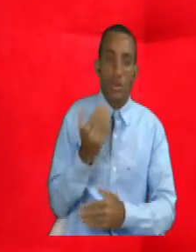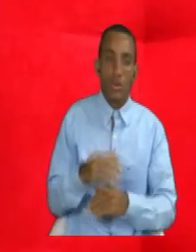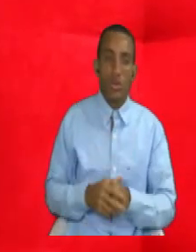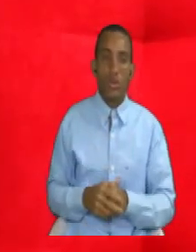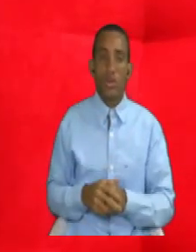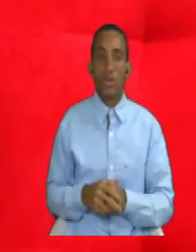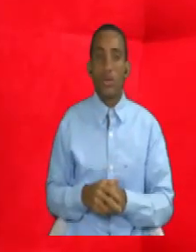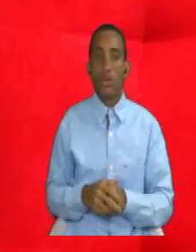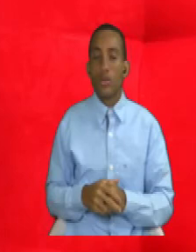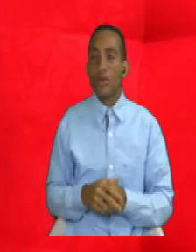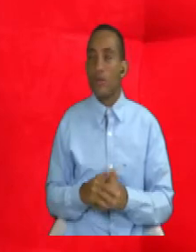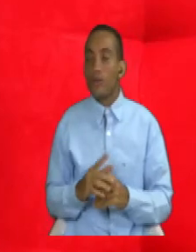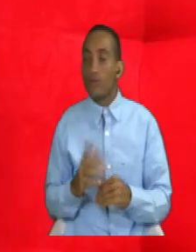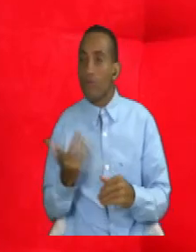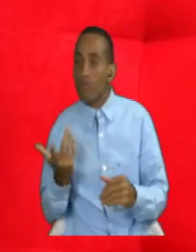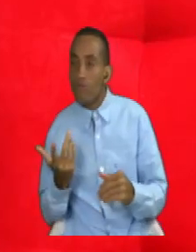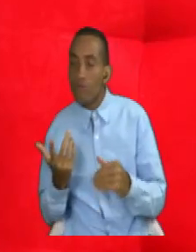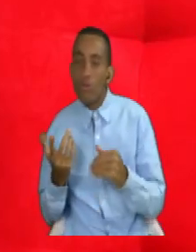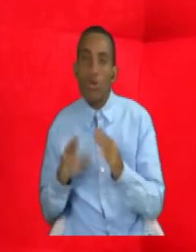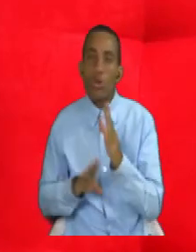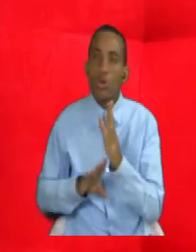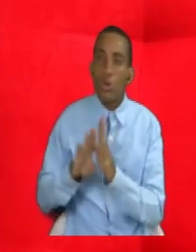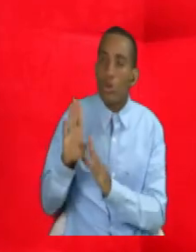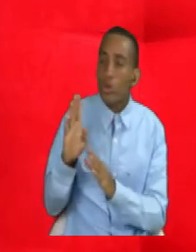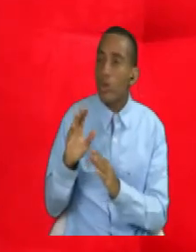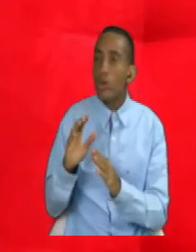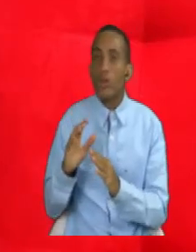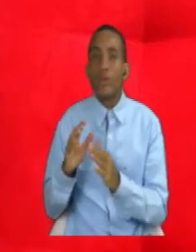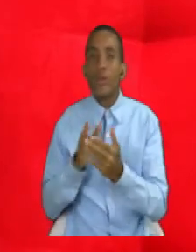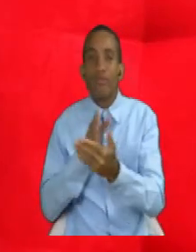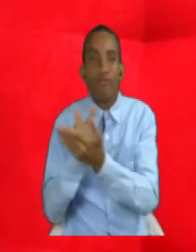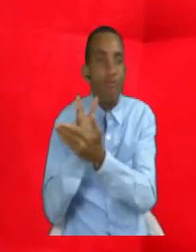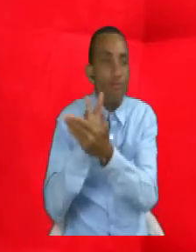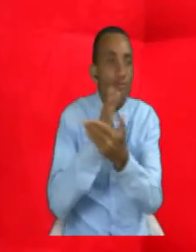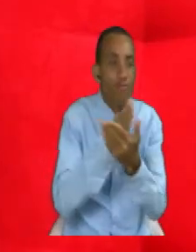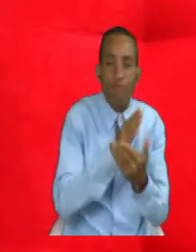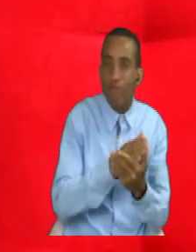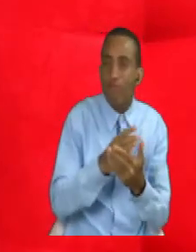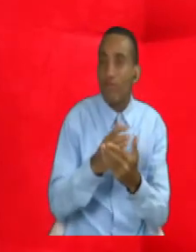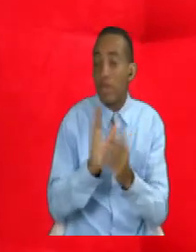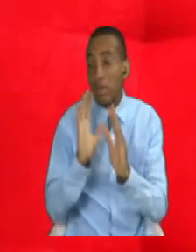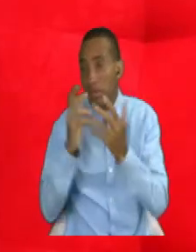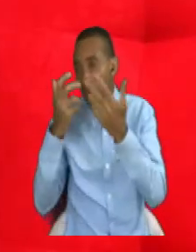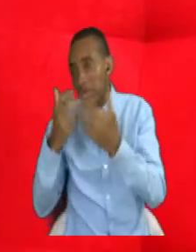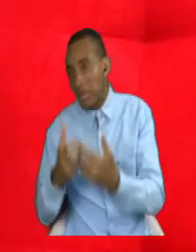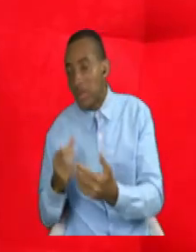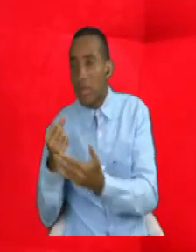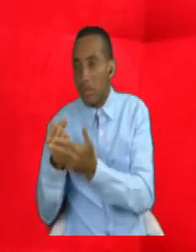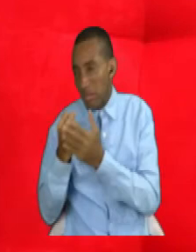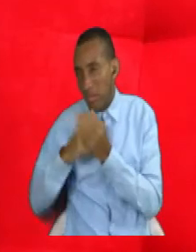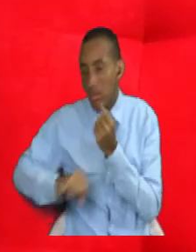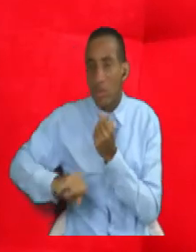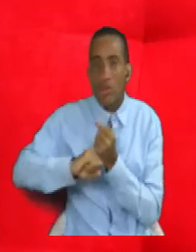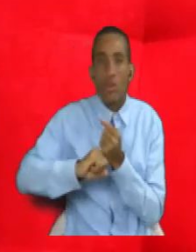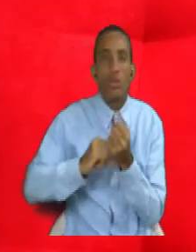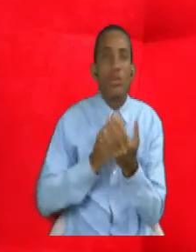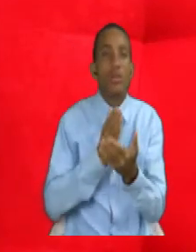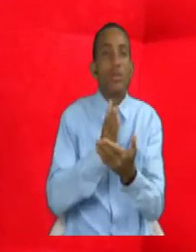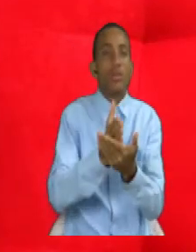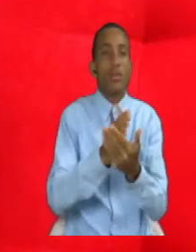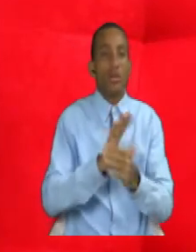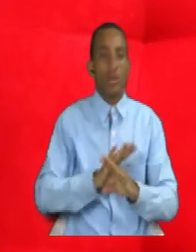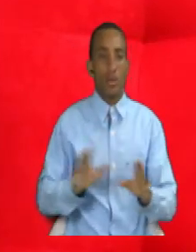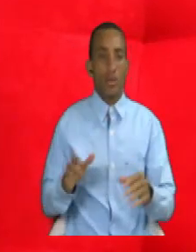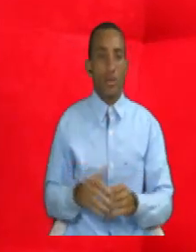nuevas fronteras, tocando puertas también allá. Pues eso, digamos que... Eso es lo que me ha llevado a mí a hacer